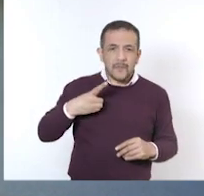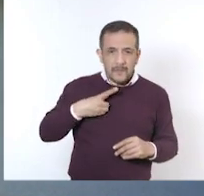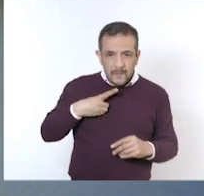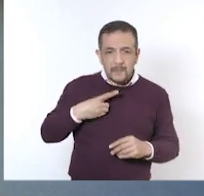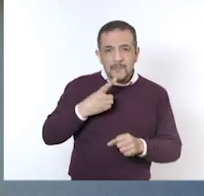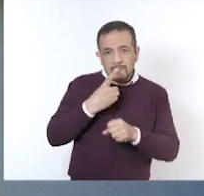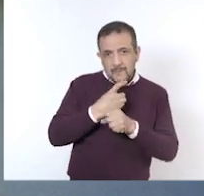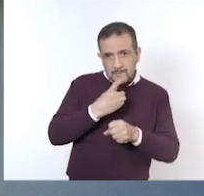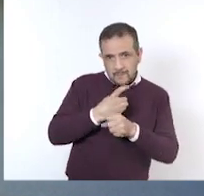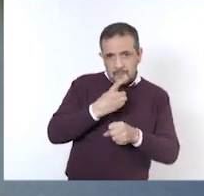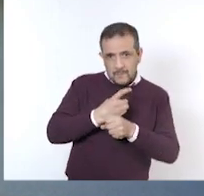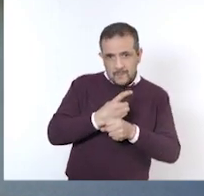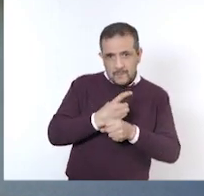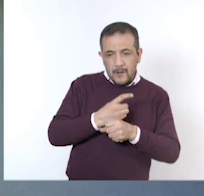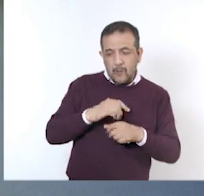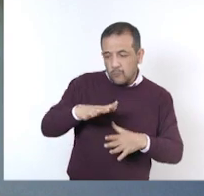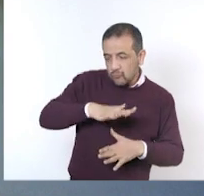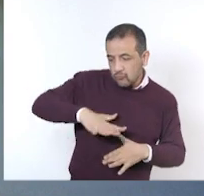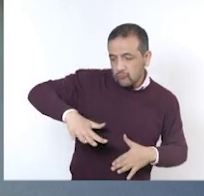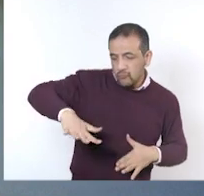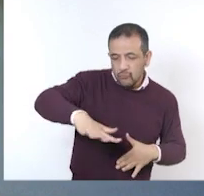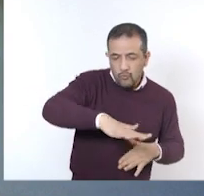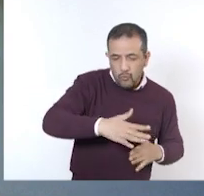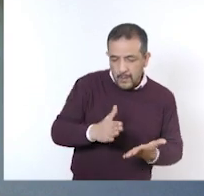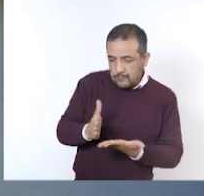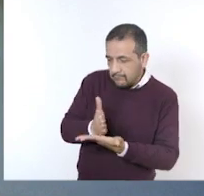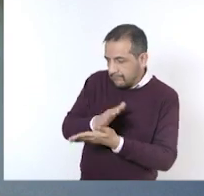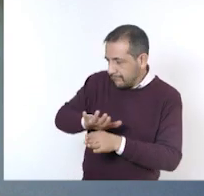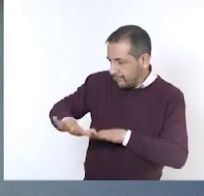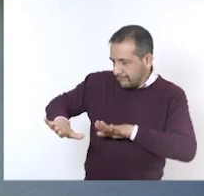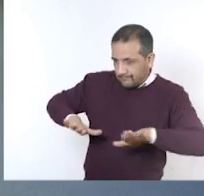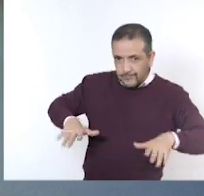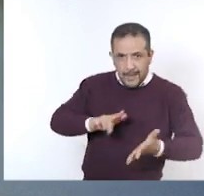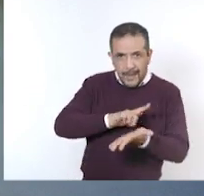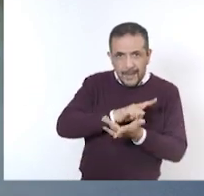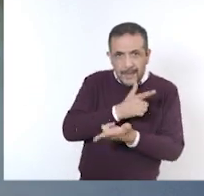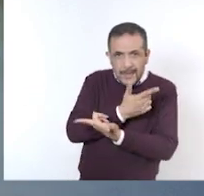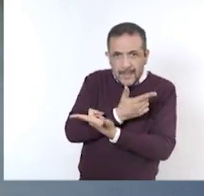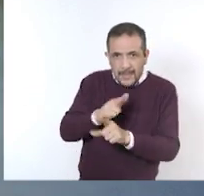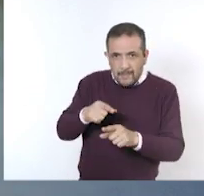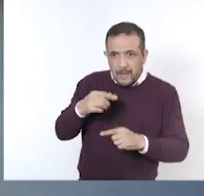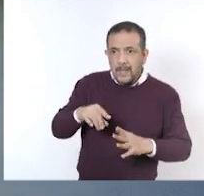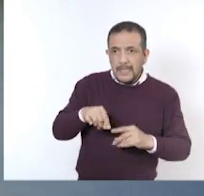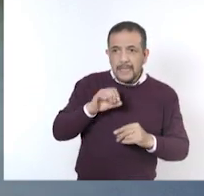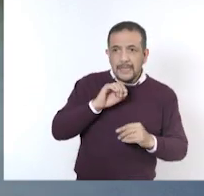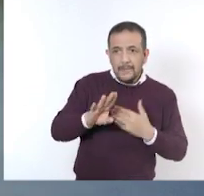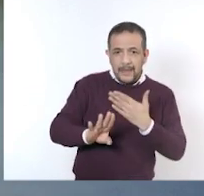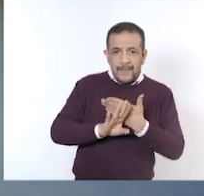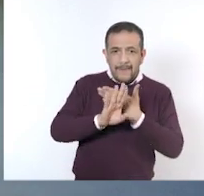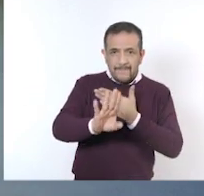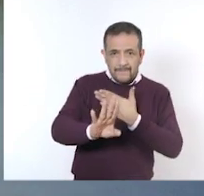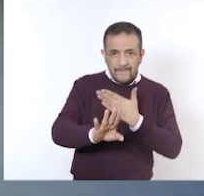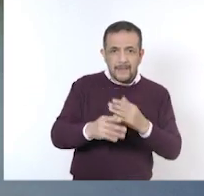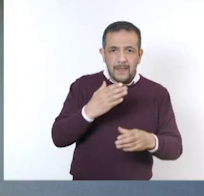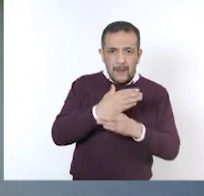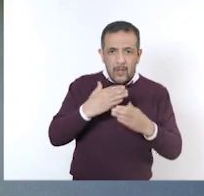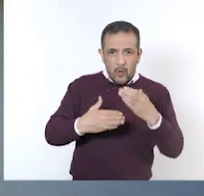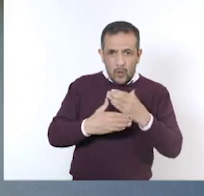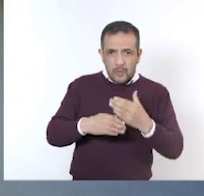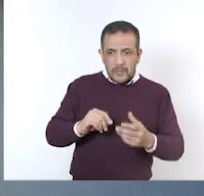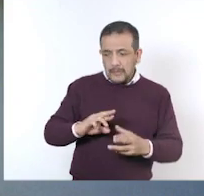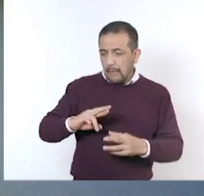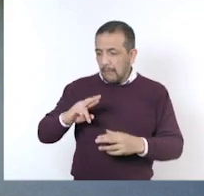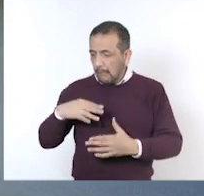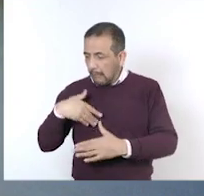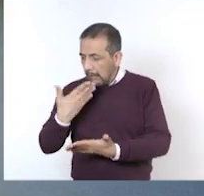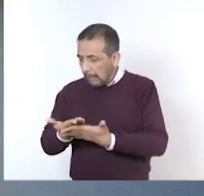actividades debes de tener un espacio libre para no tener accidentes y tampoco para derribar algún objeto que tengas en casa. Jesús